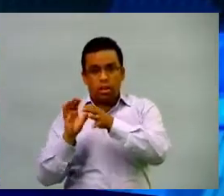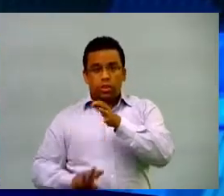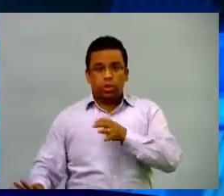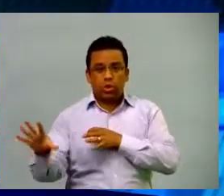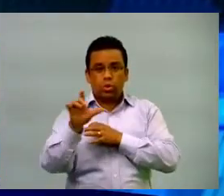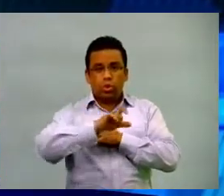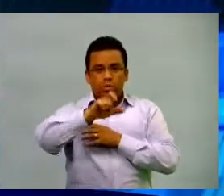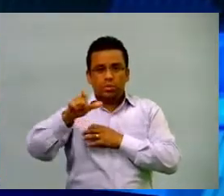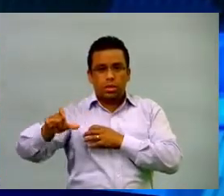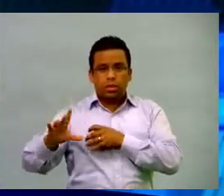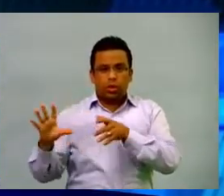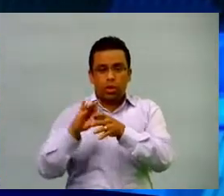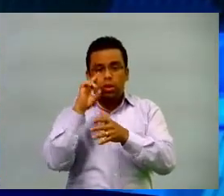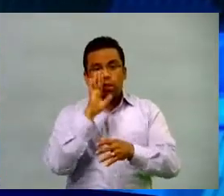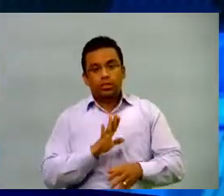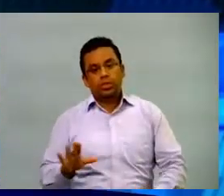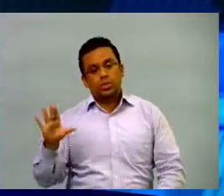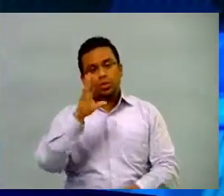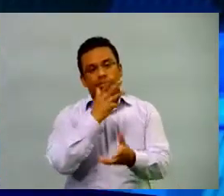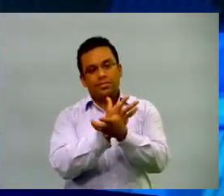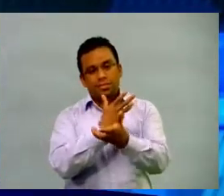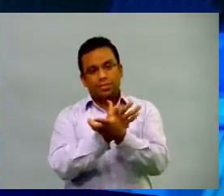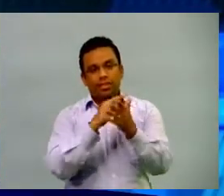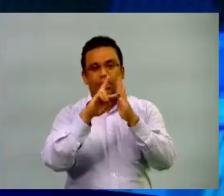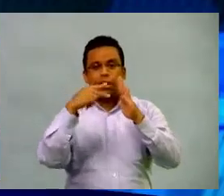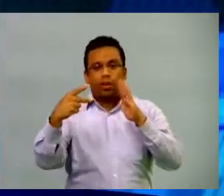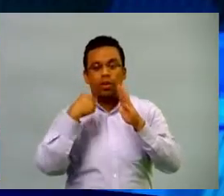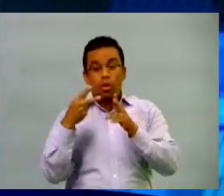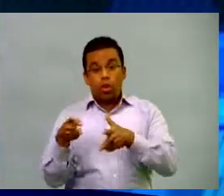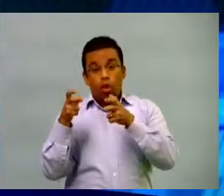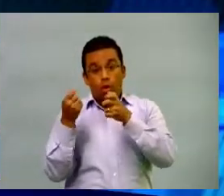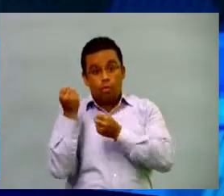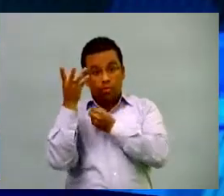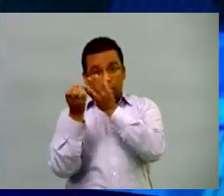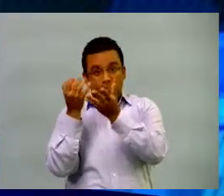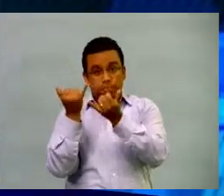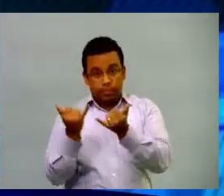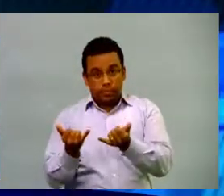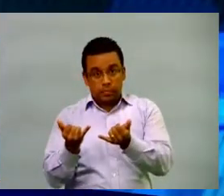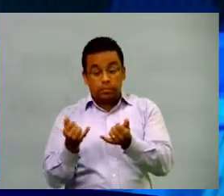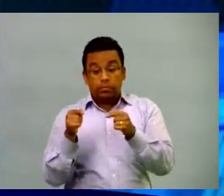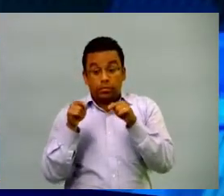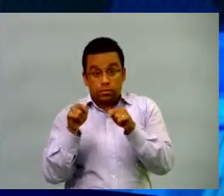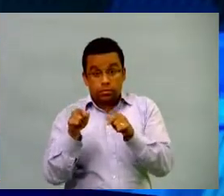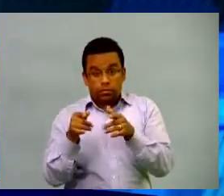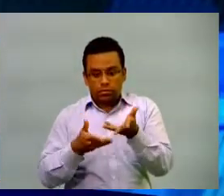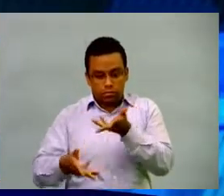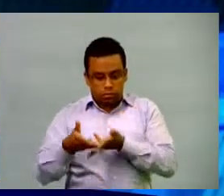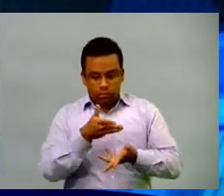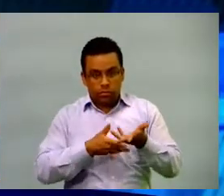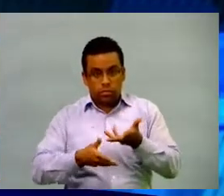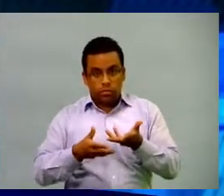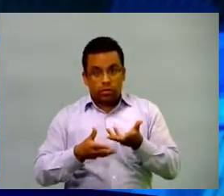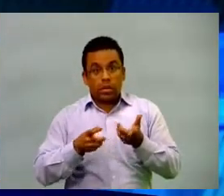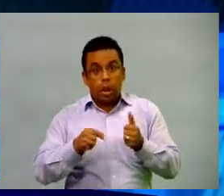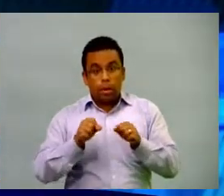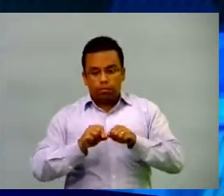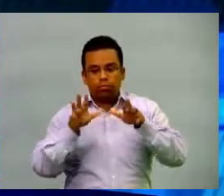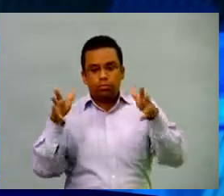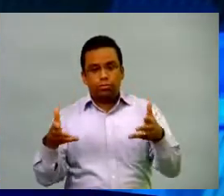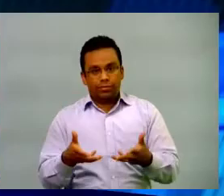actores del Sistema Nacional de Ciencia, Tecnología e Innovación entre sí y de estos con el mundo. Para ello tenemos